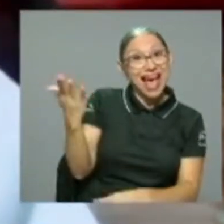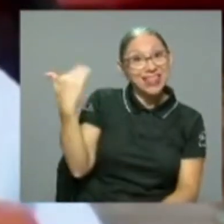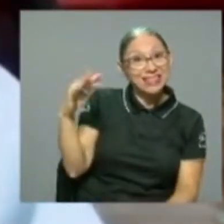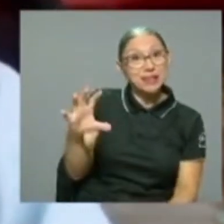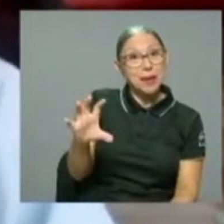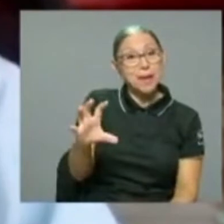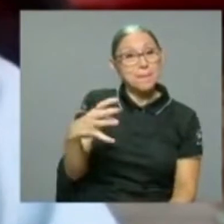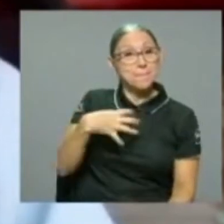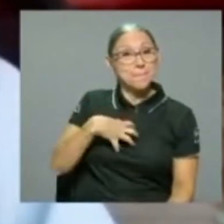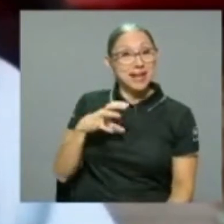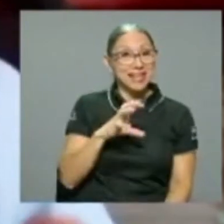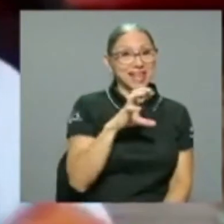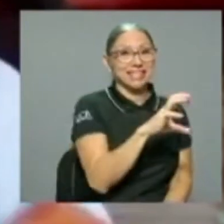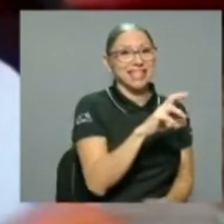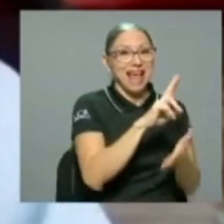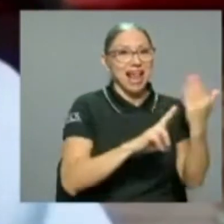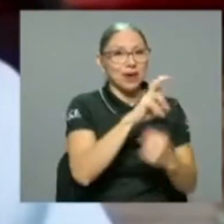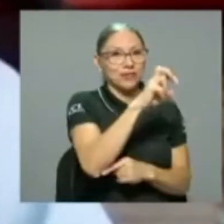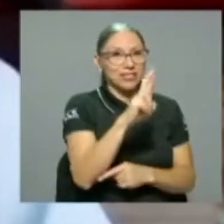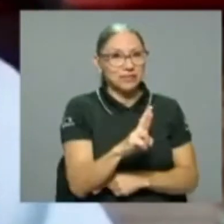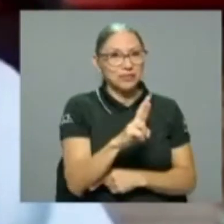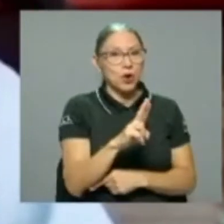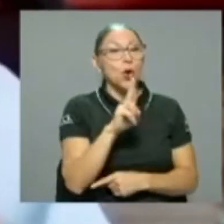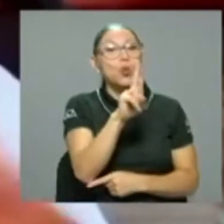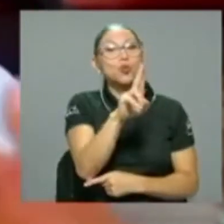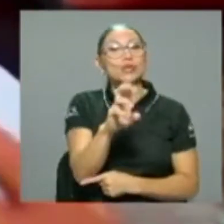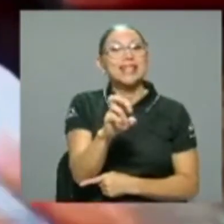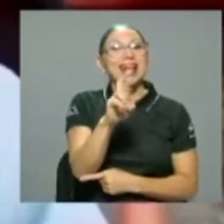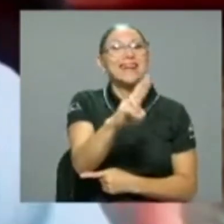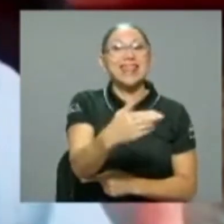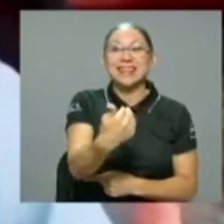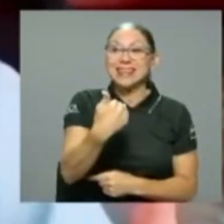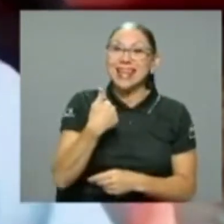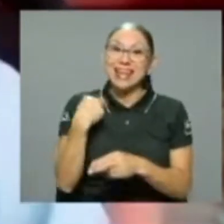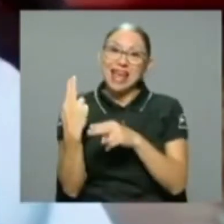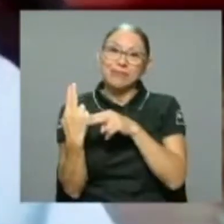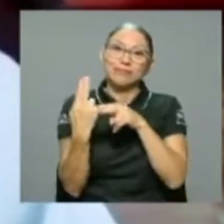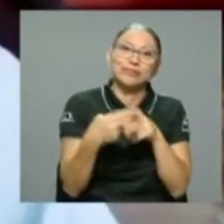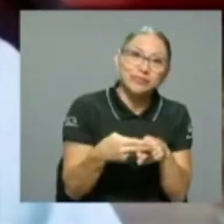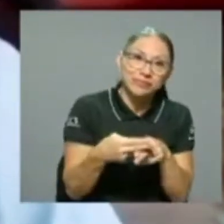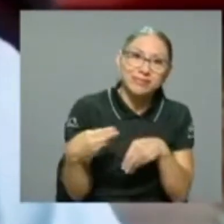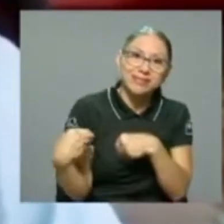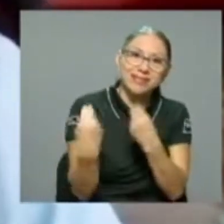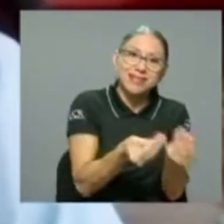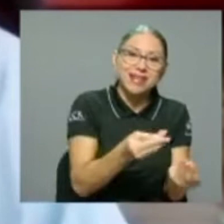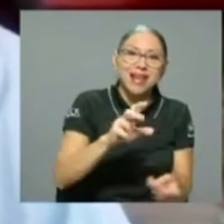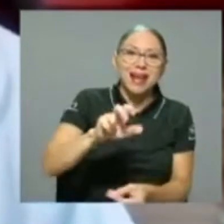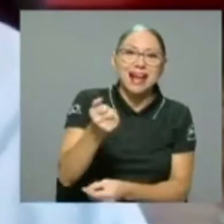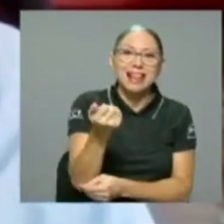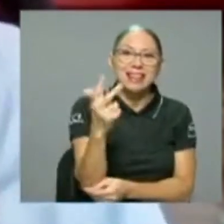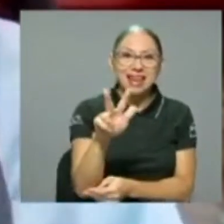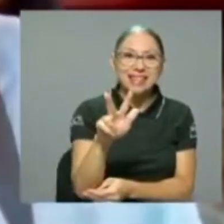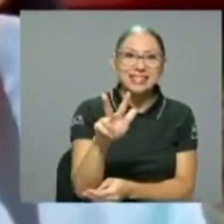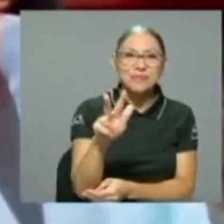Rica tenía el Canal 13 asignado. Y yo soñaba, de verdad, con